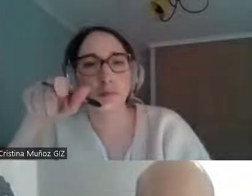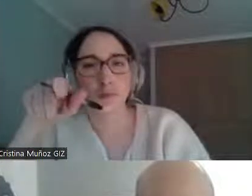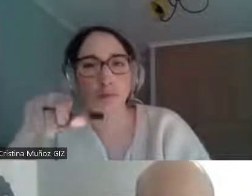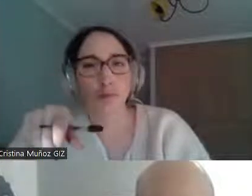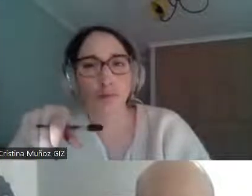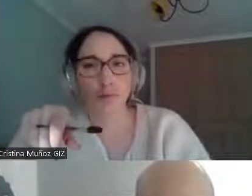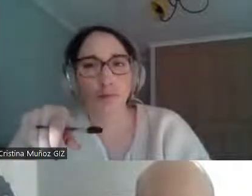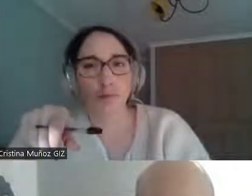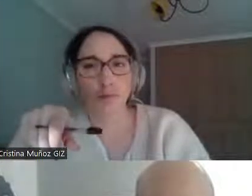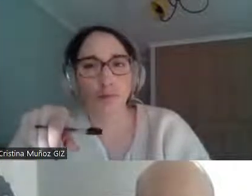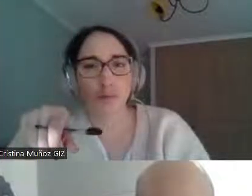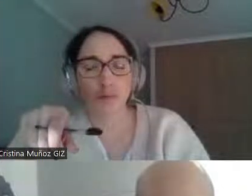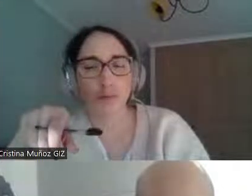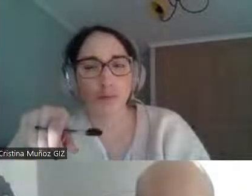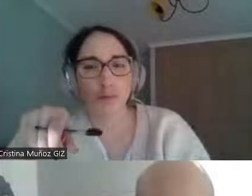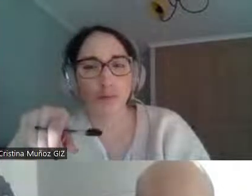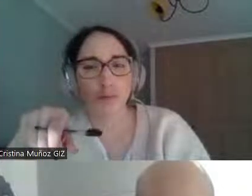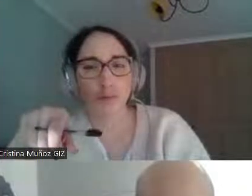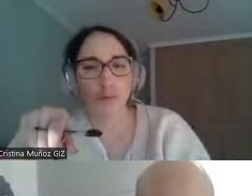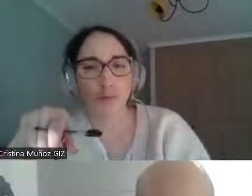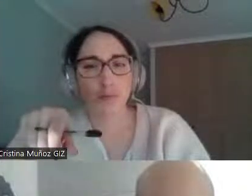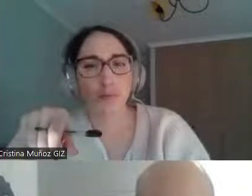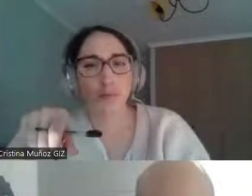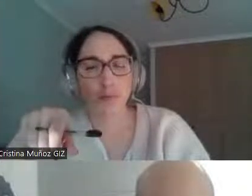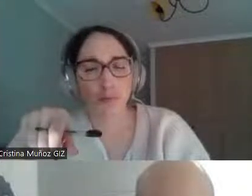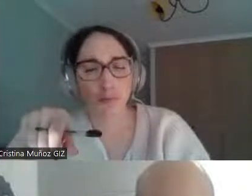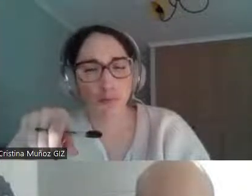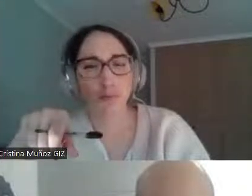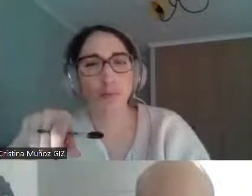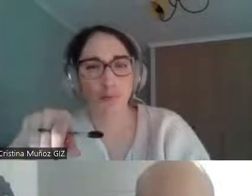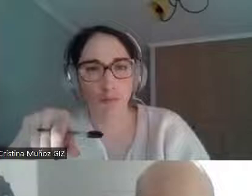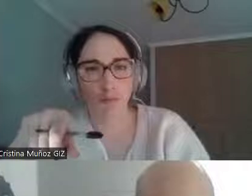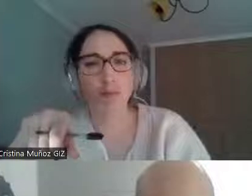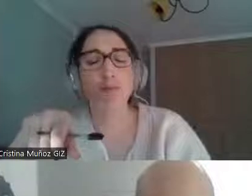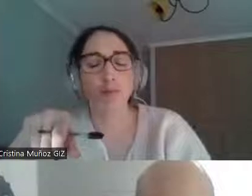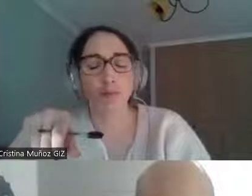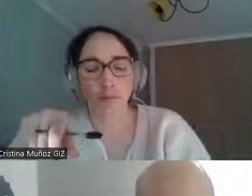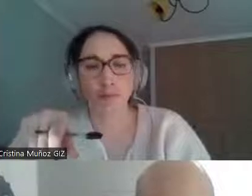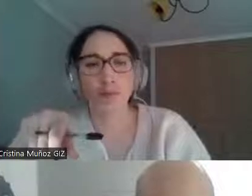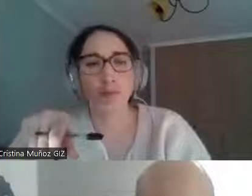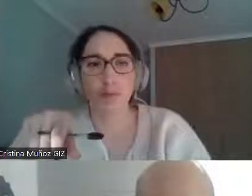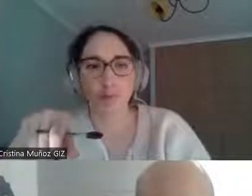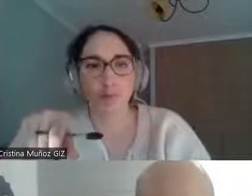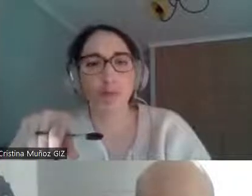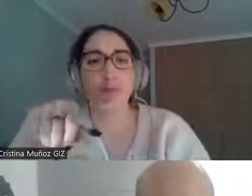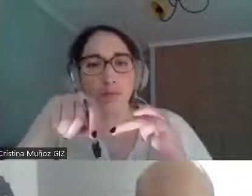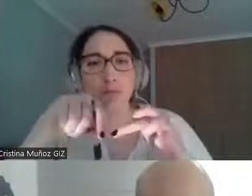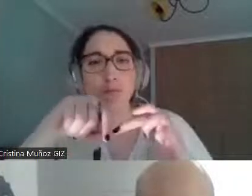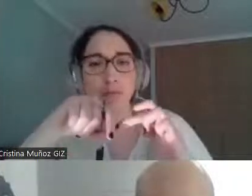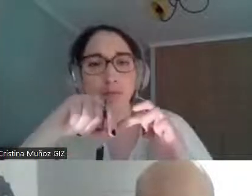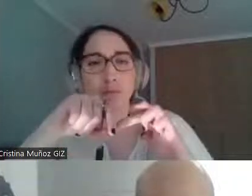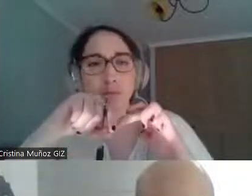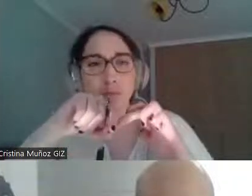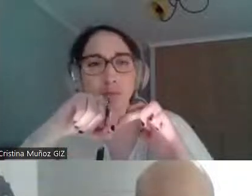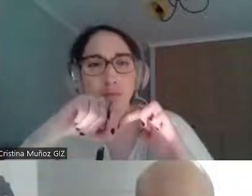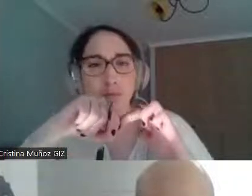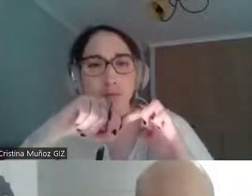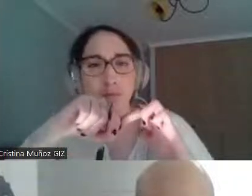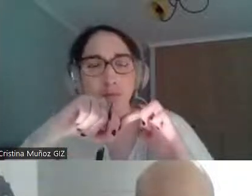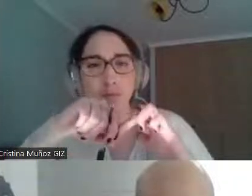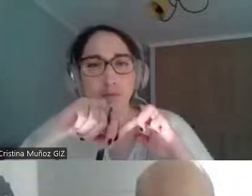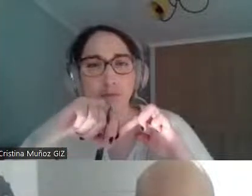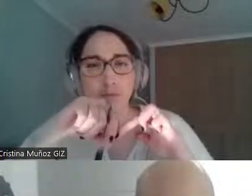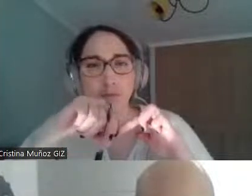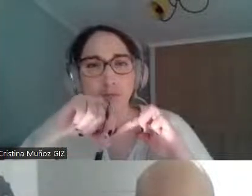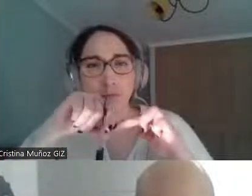bueno, los hice hacer, ¿vieron el análisis del conflicto, la matriz de conflicto que yo pasé del encuentro pasado? Les pasé esa matriz de conflicto. Les